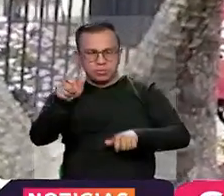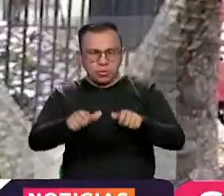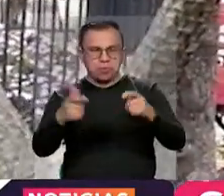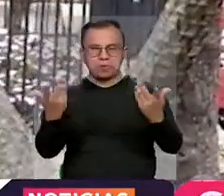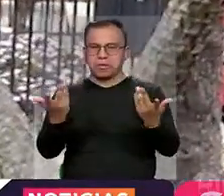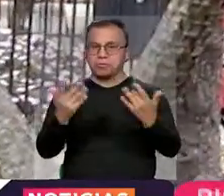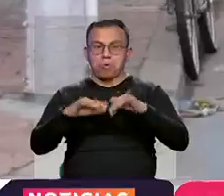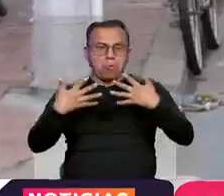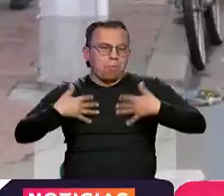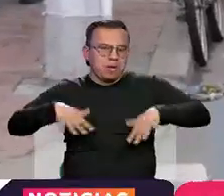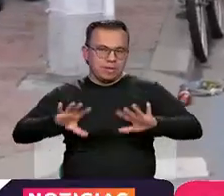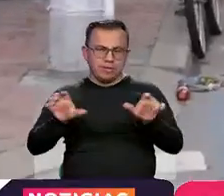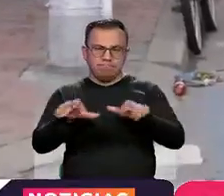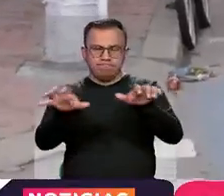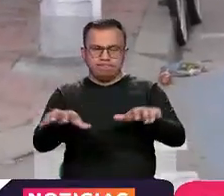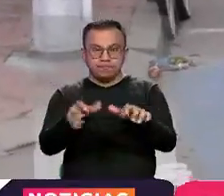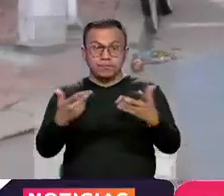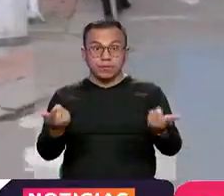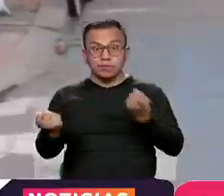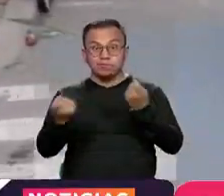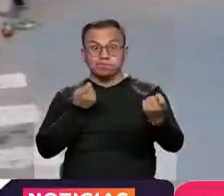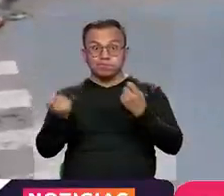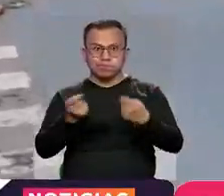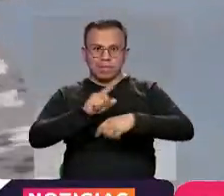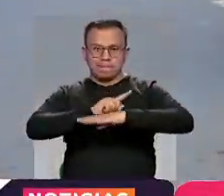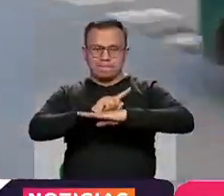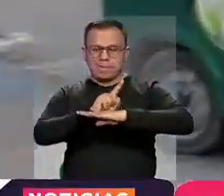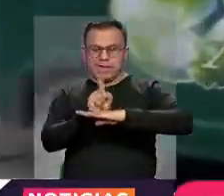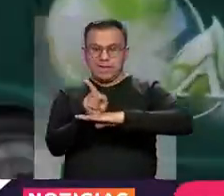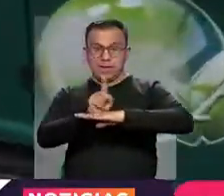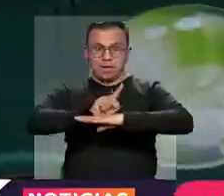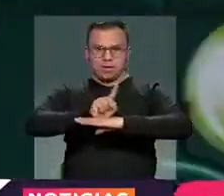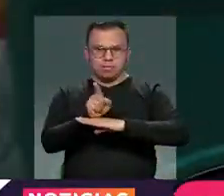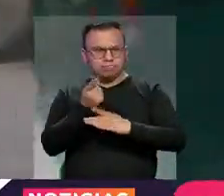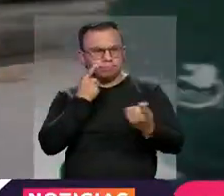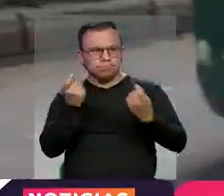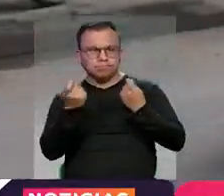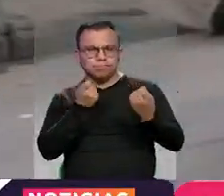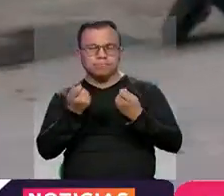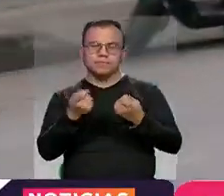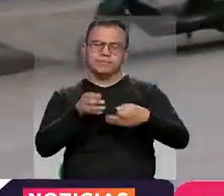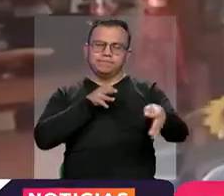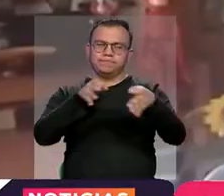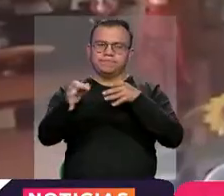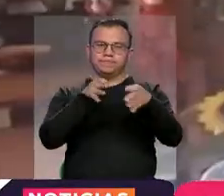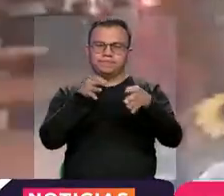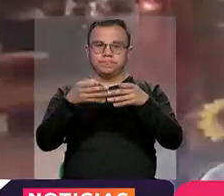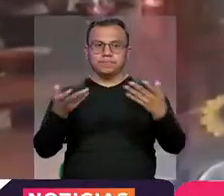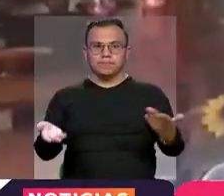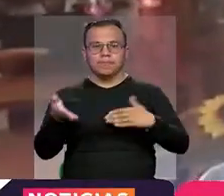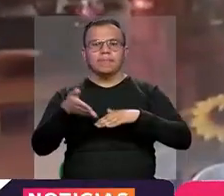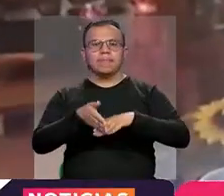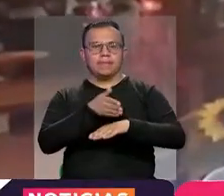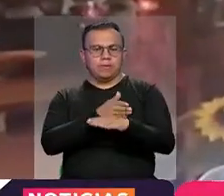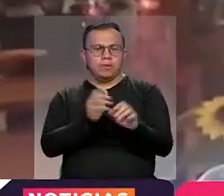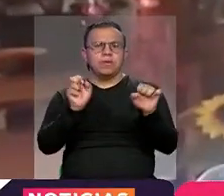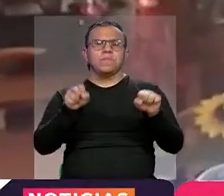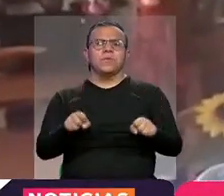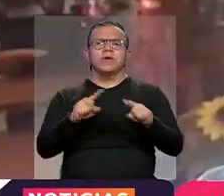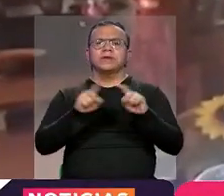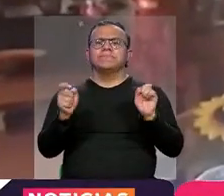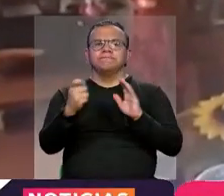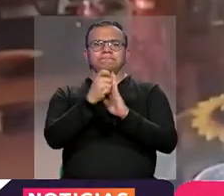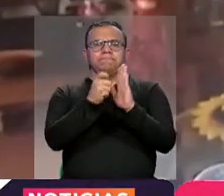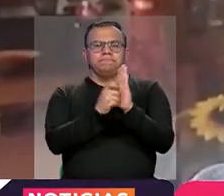otro tipo de actor de la movilidad. En cuanto a la regulación de la velocidad con la que estos deben transitar, explican. Y se les puede